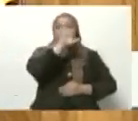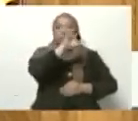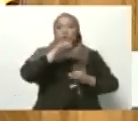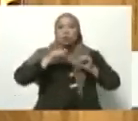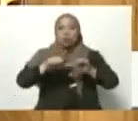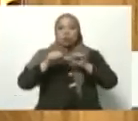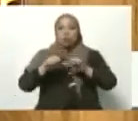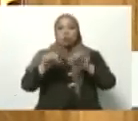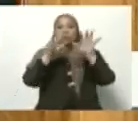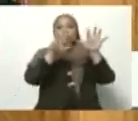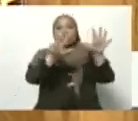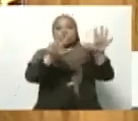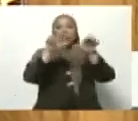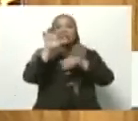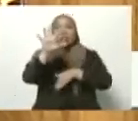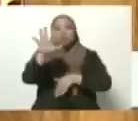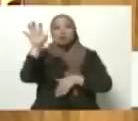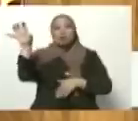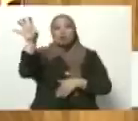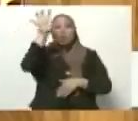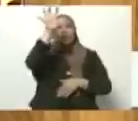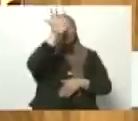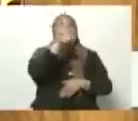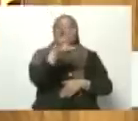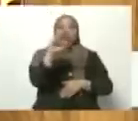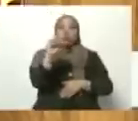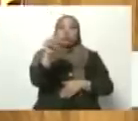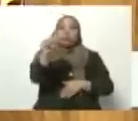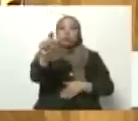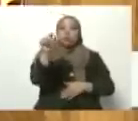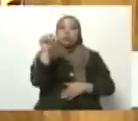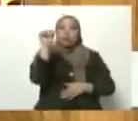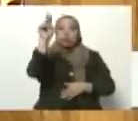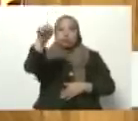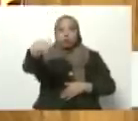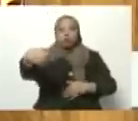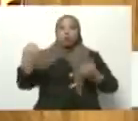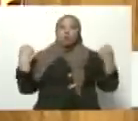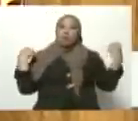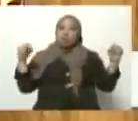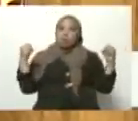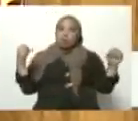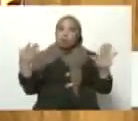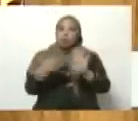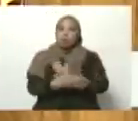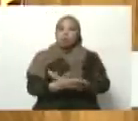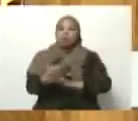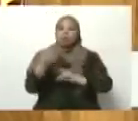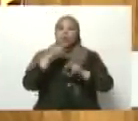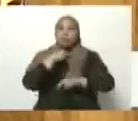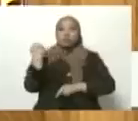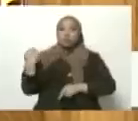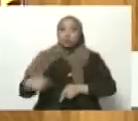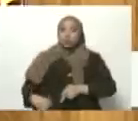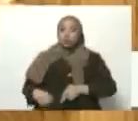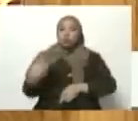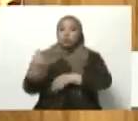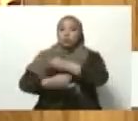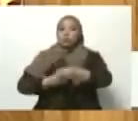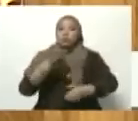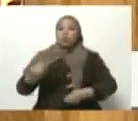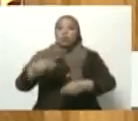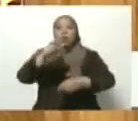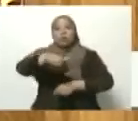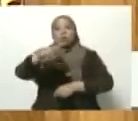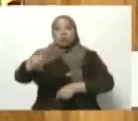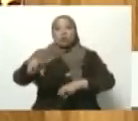alrededor de 85 países, alrededor de la OTAN. Es un bloque duro que actúa no nada más en el caso de Rusia, Ucrania, sino actúa para muchísimos